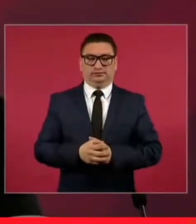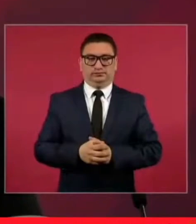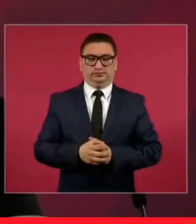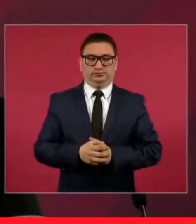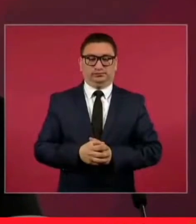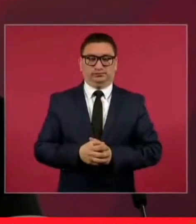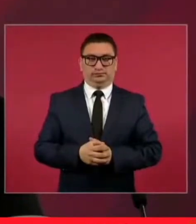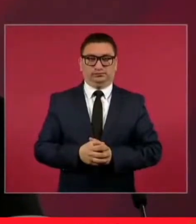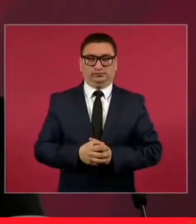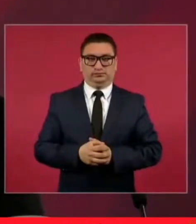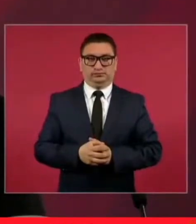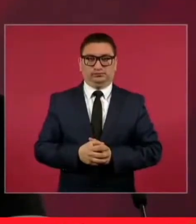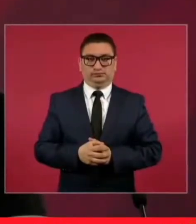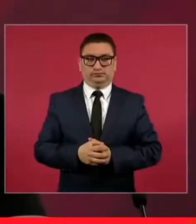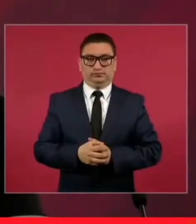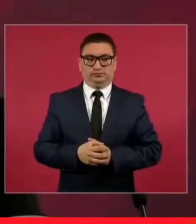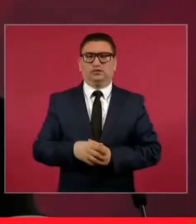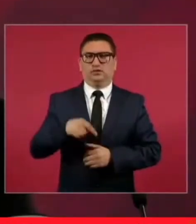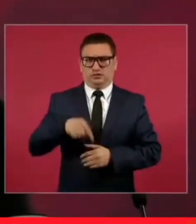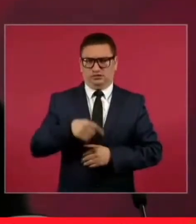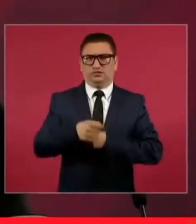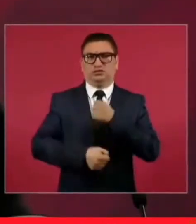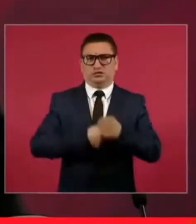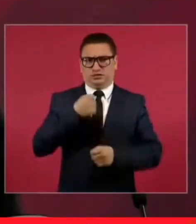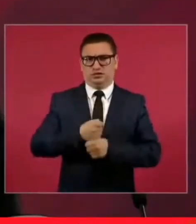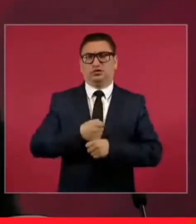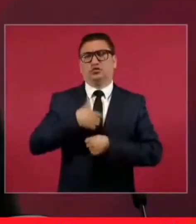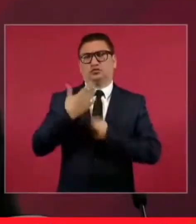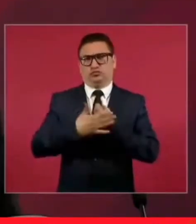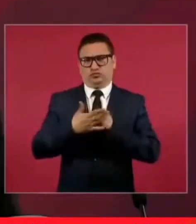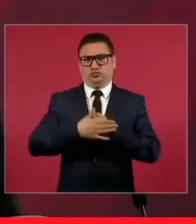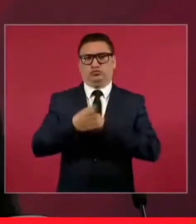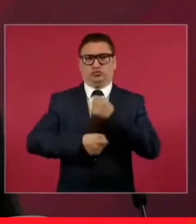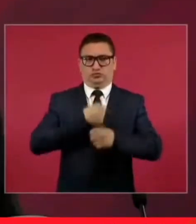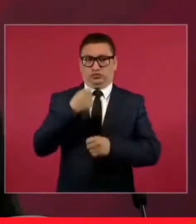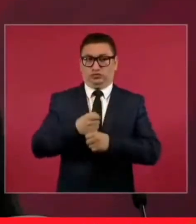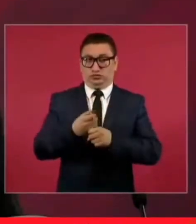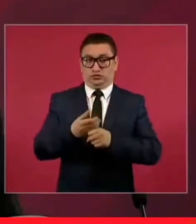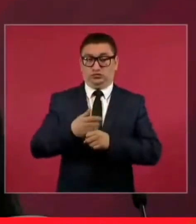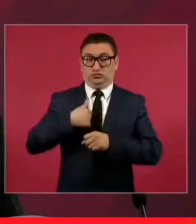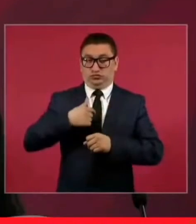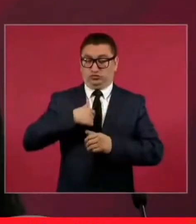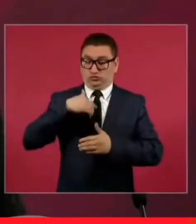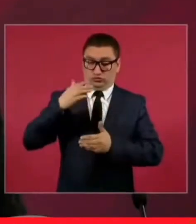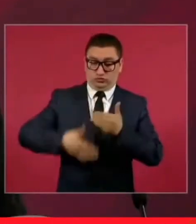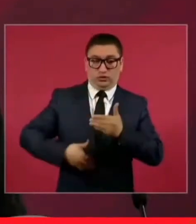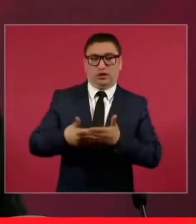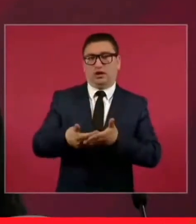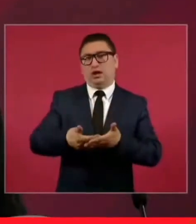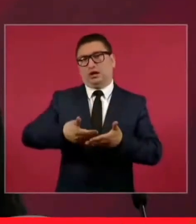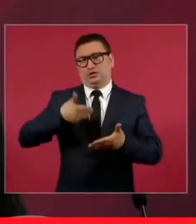¿Este año también la reforma? Este año o el año próximo, antes de irme.